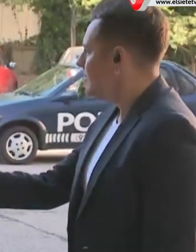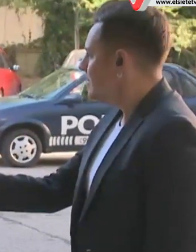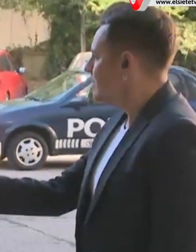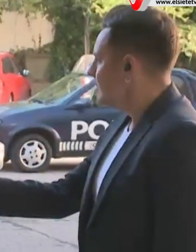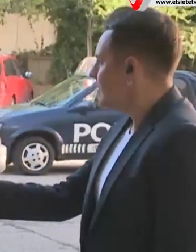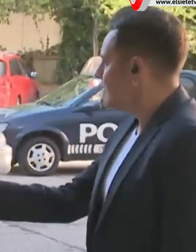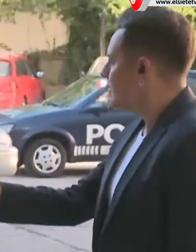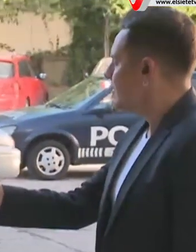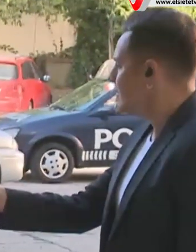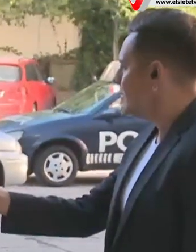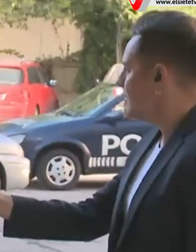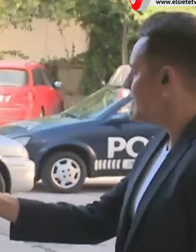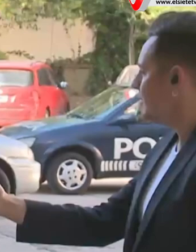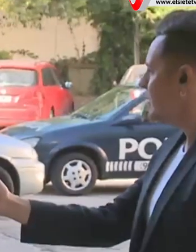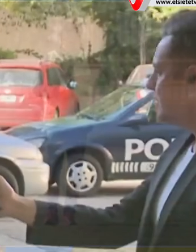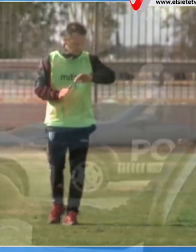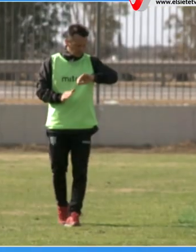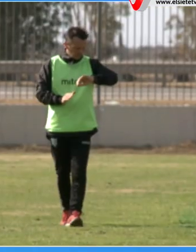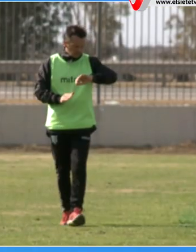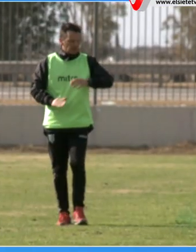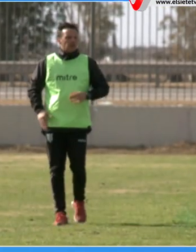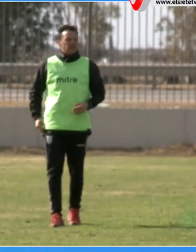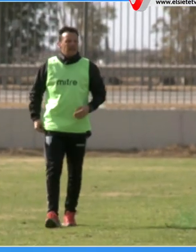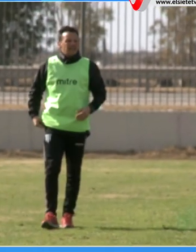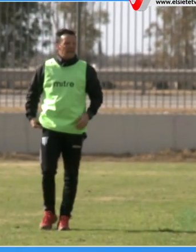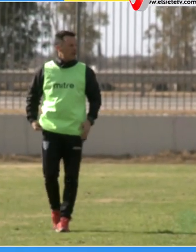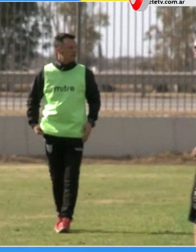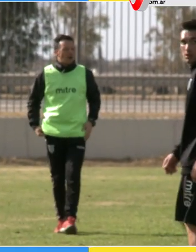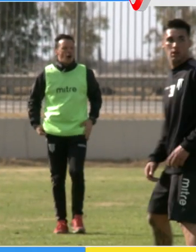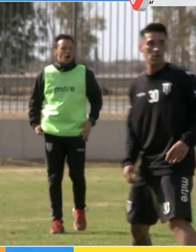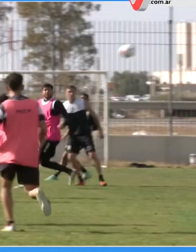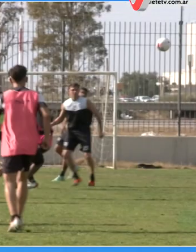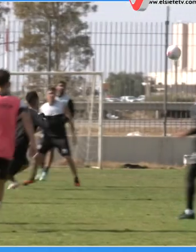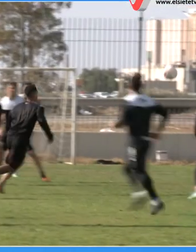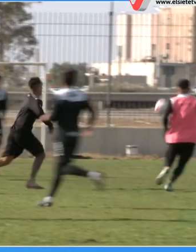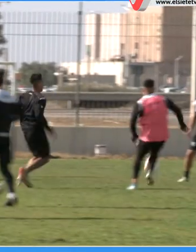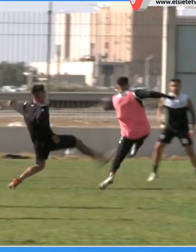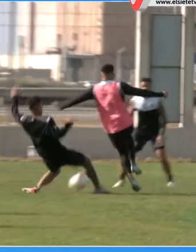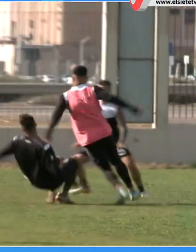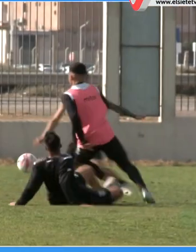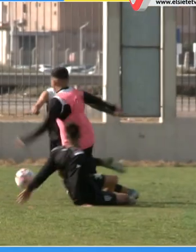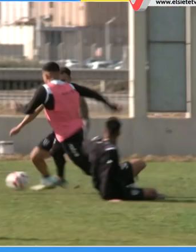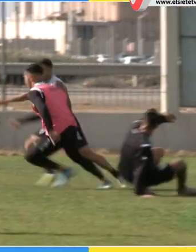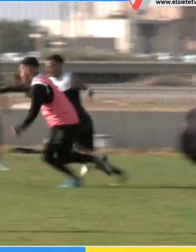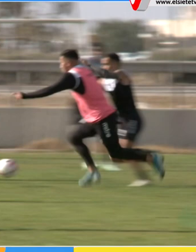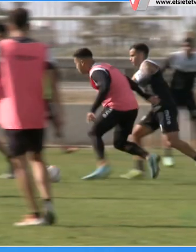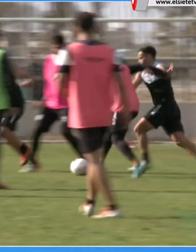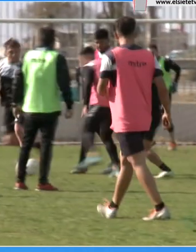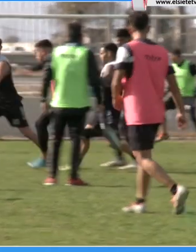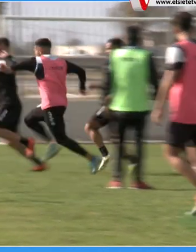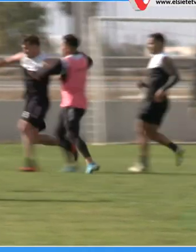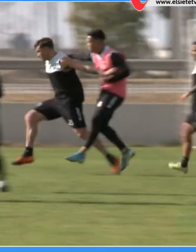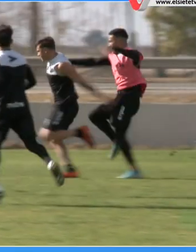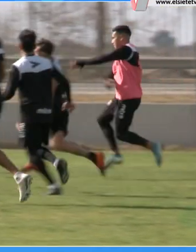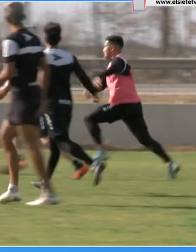muy importante de la provincia te diría el más tradicional se va a jugar con con estas características que vienes